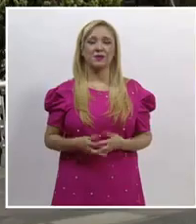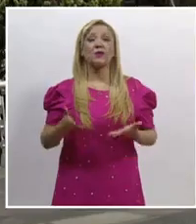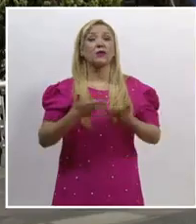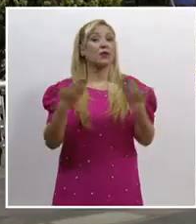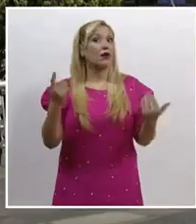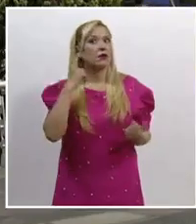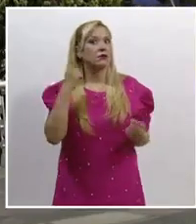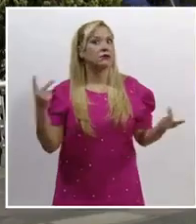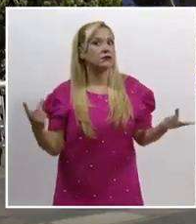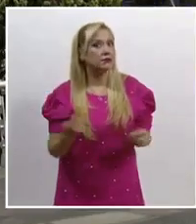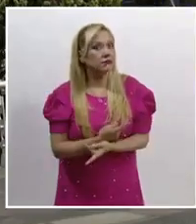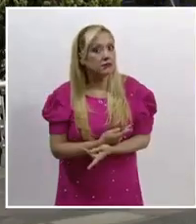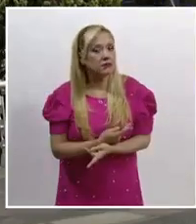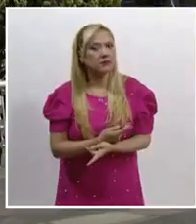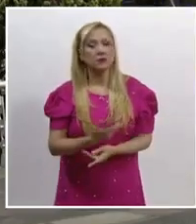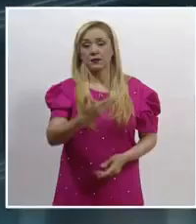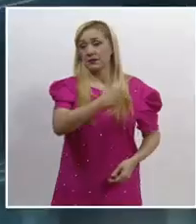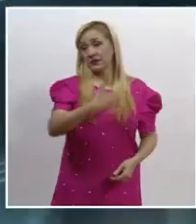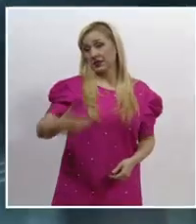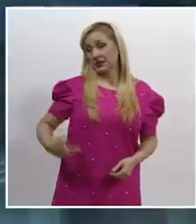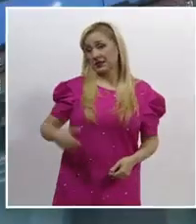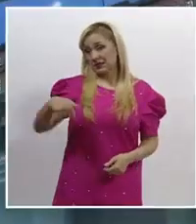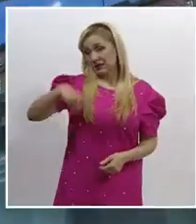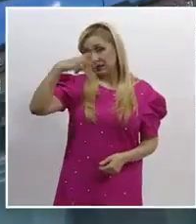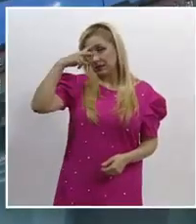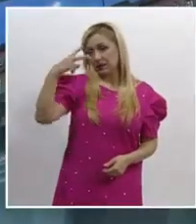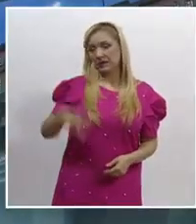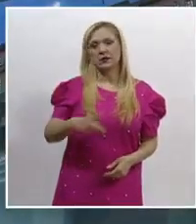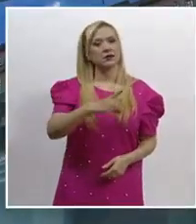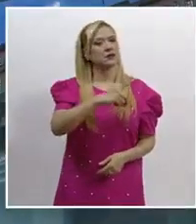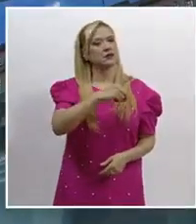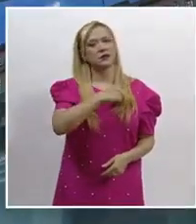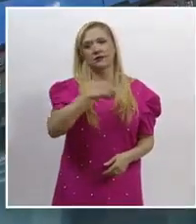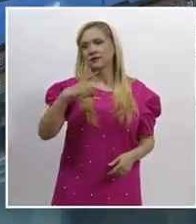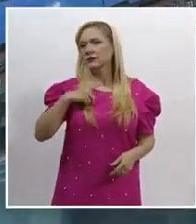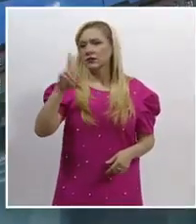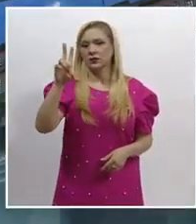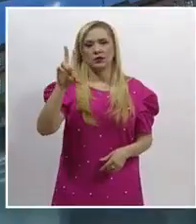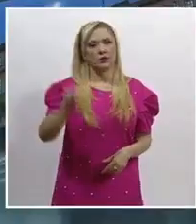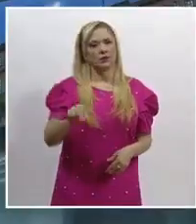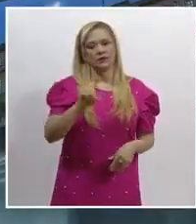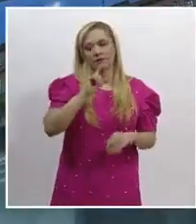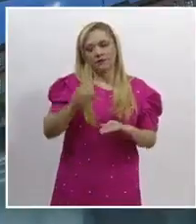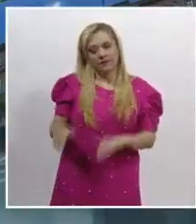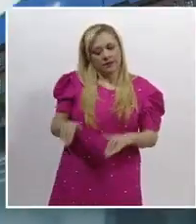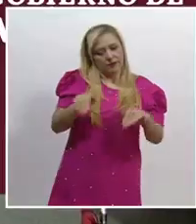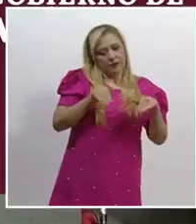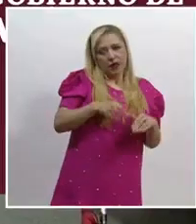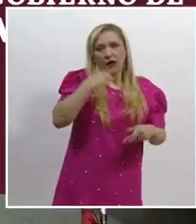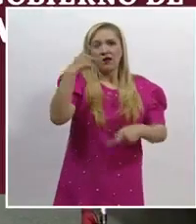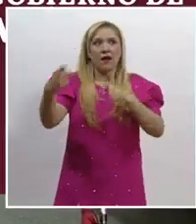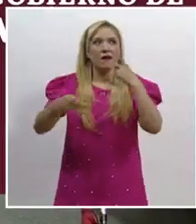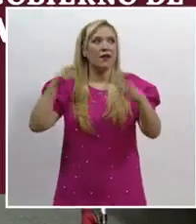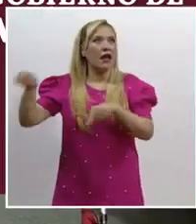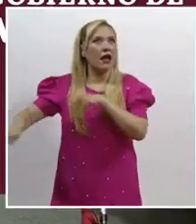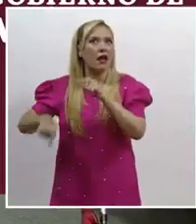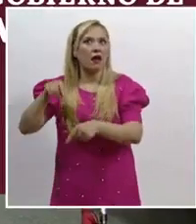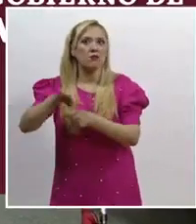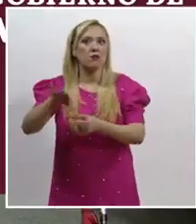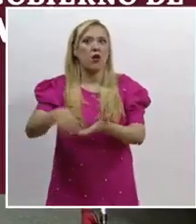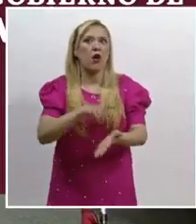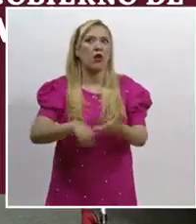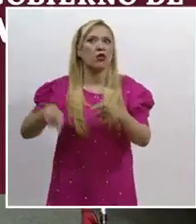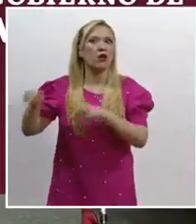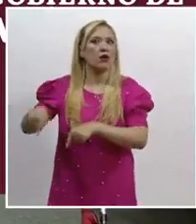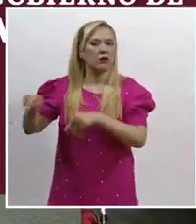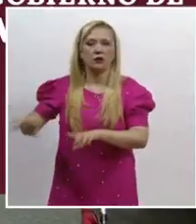Al regresar, el presidente de la República debe abstenerse de realizar expresiones de índole electoral para no afectar la neutralidad